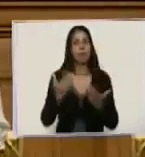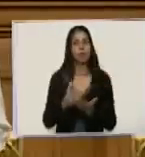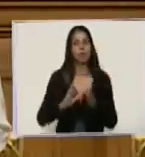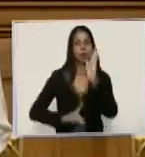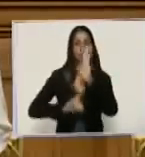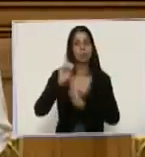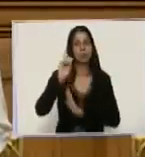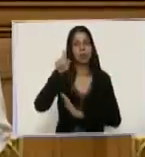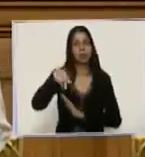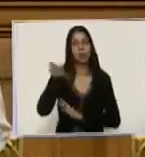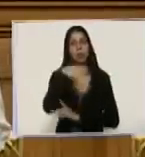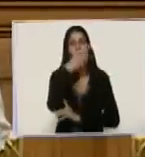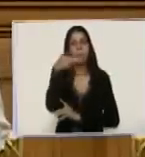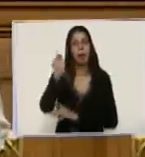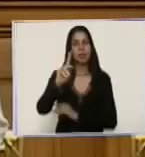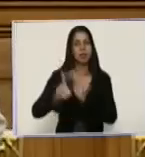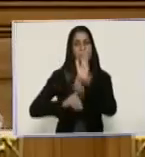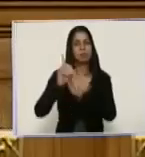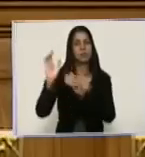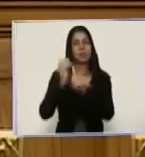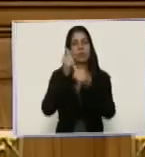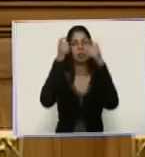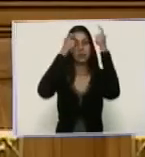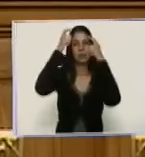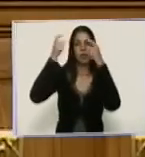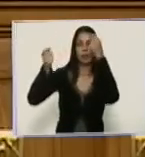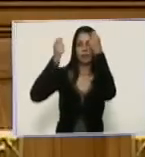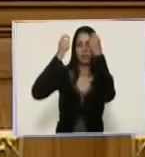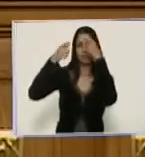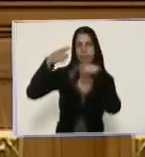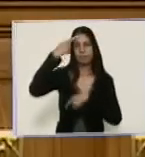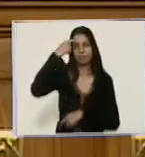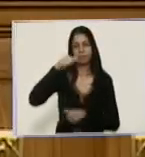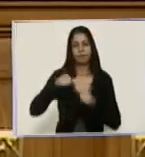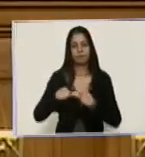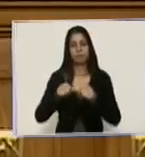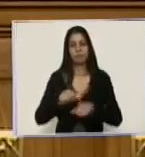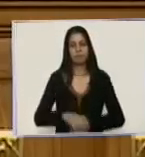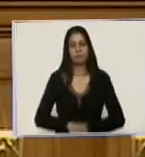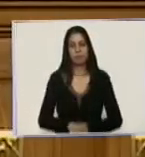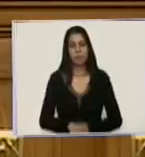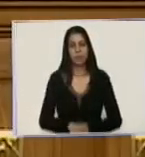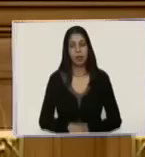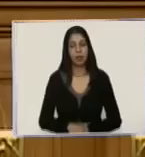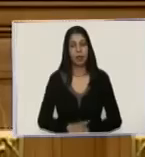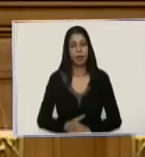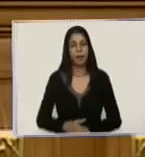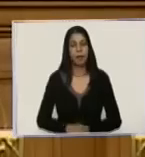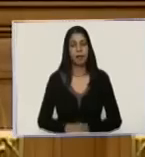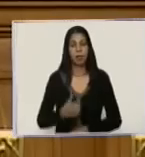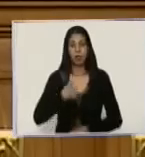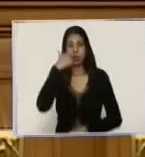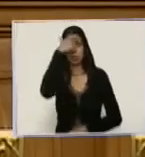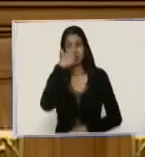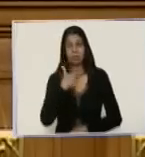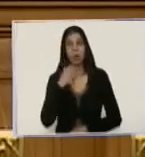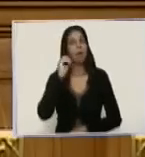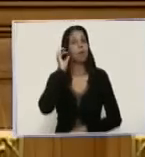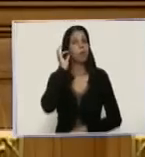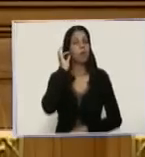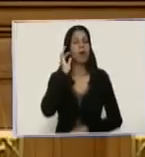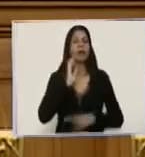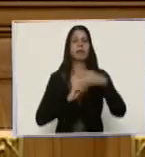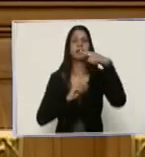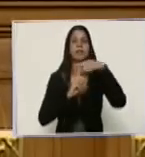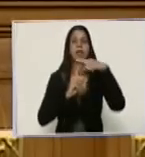de la patria de nuestro delegado, nuestro comandante eterno. Principalmente, no solo por ser mujer tachirense, vivir